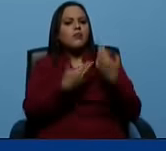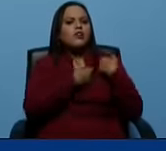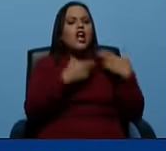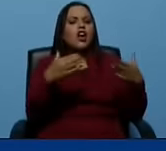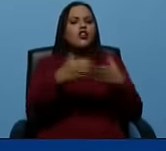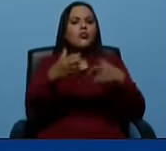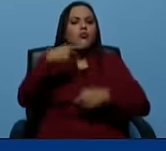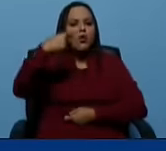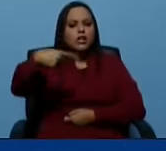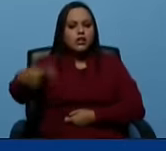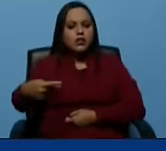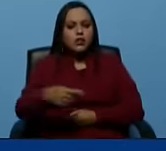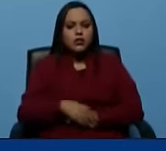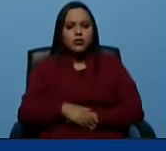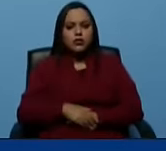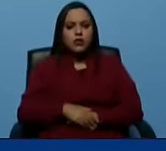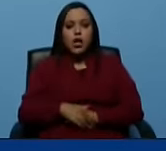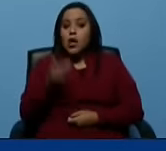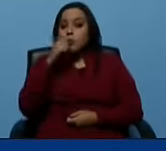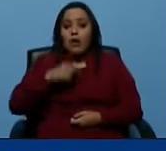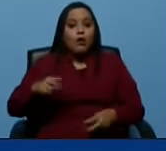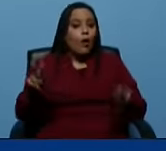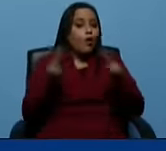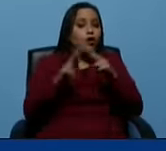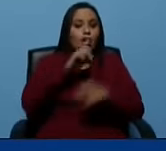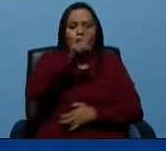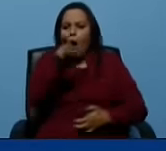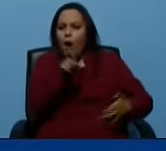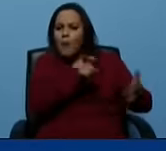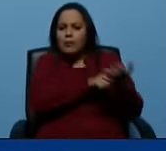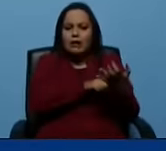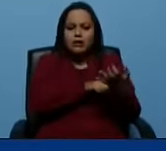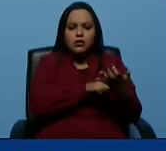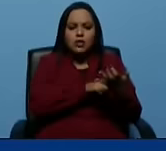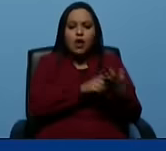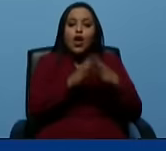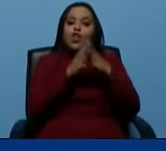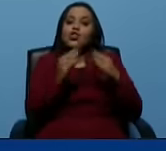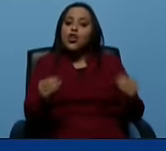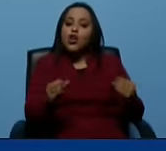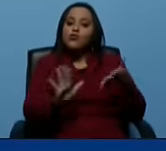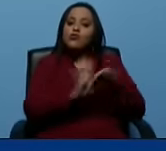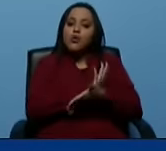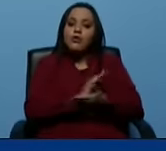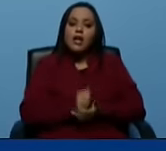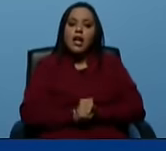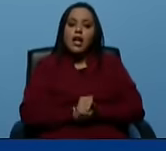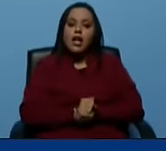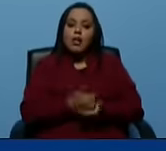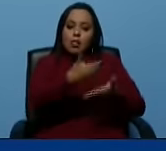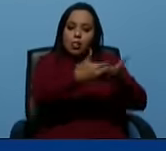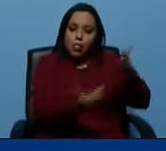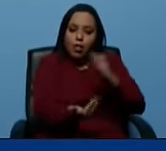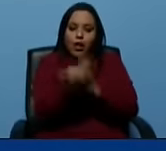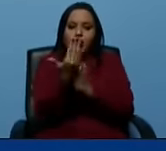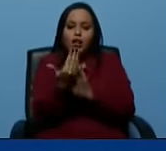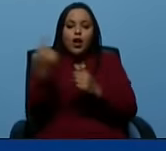partidos, de desconocer absolutamente todo lo que tiene que ver con actas y material